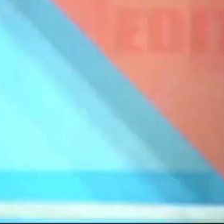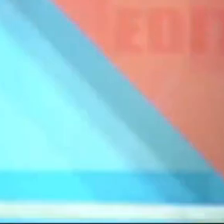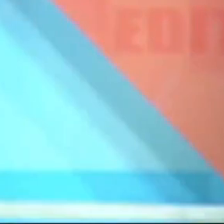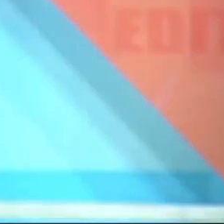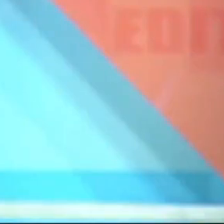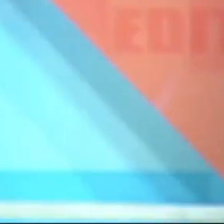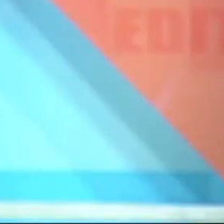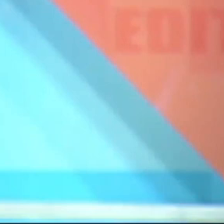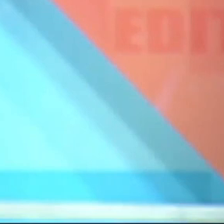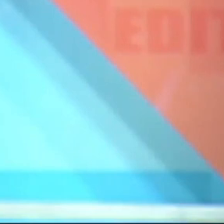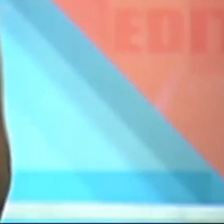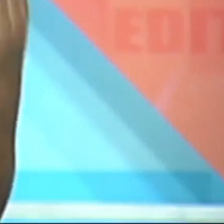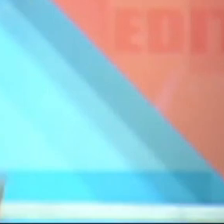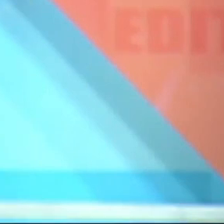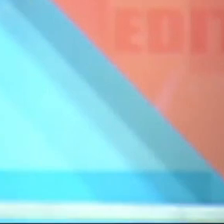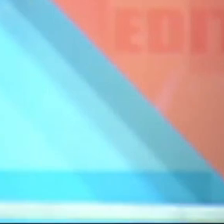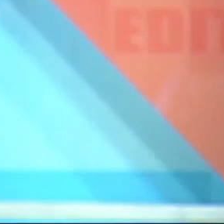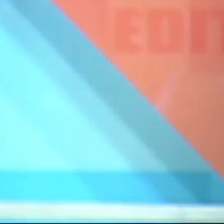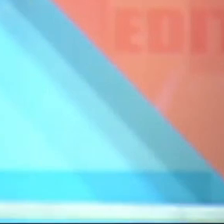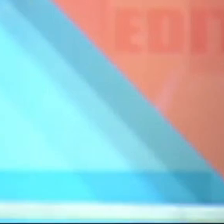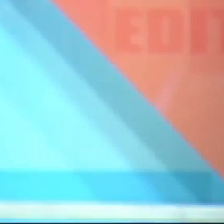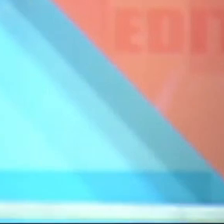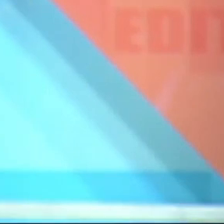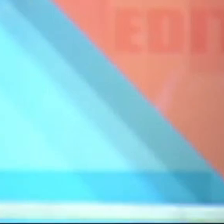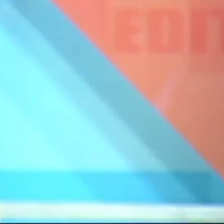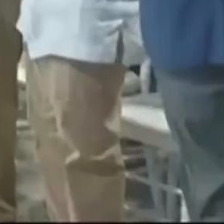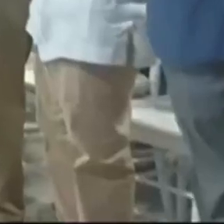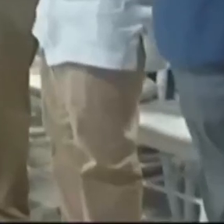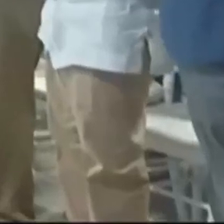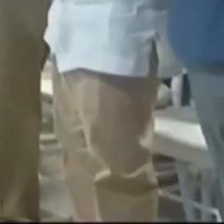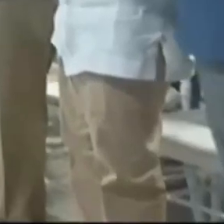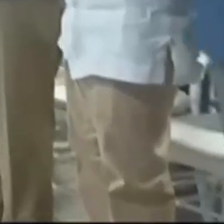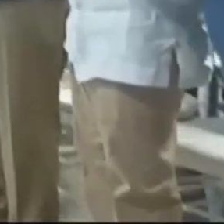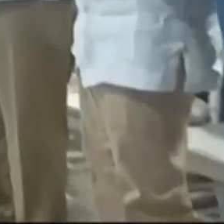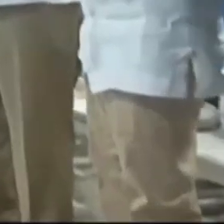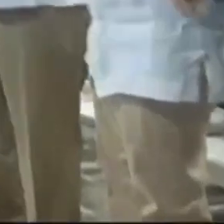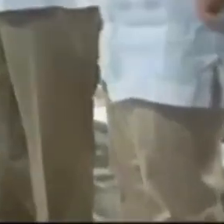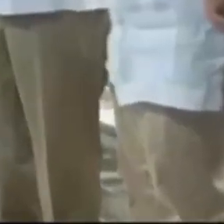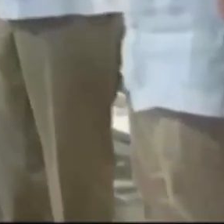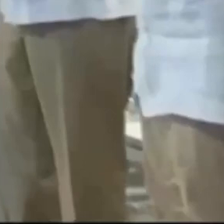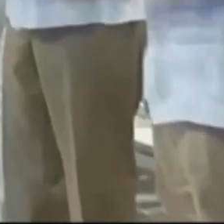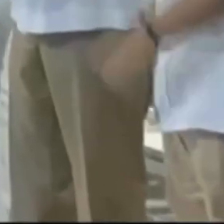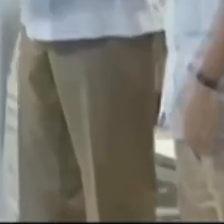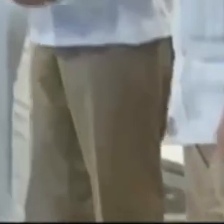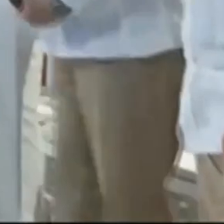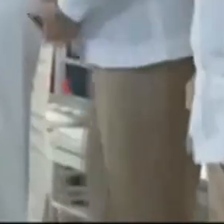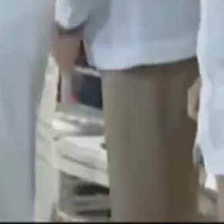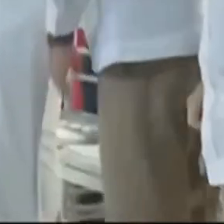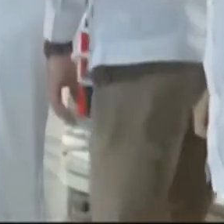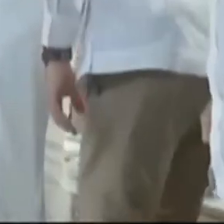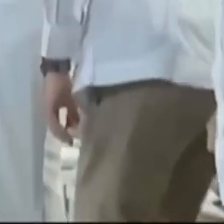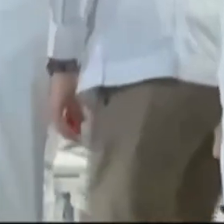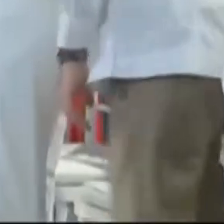presidente de la República en ese acto que estábamos mirando ahí. Puede dejar las imágenes, señor director, si quiere, para que la gente vea la cantidad de